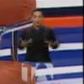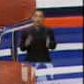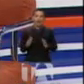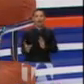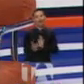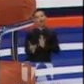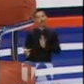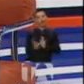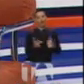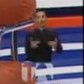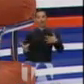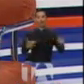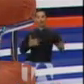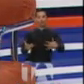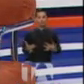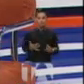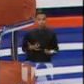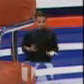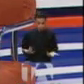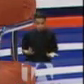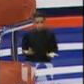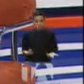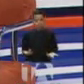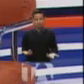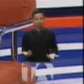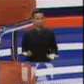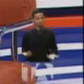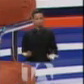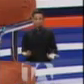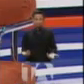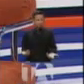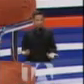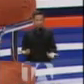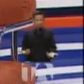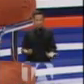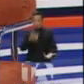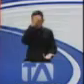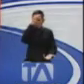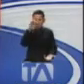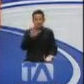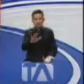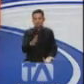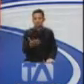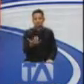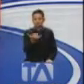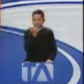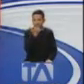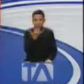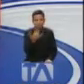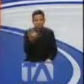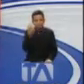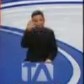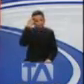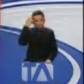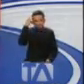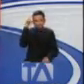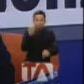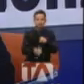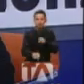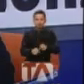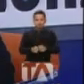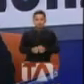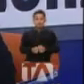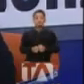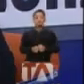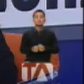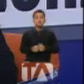a tocarla, a maltratarla, a abusarla. Es impresionante la cultura que tenemos, no tan equivocada. Y esto refleja, Gisela,